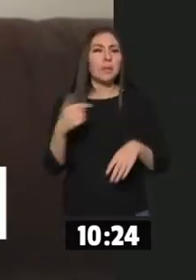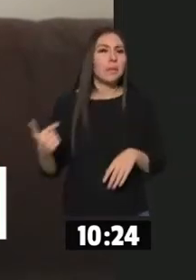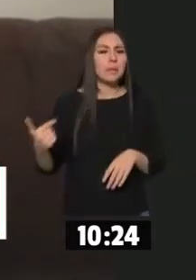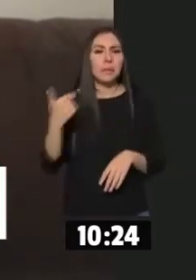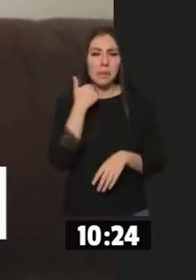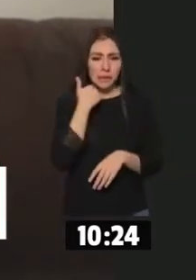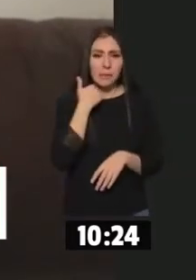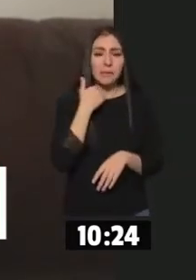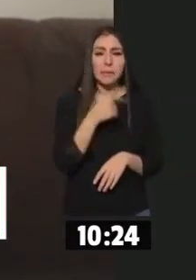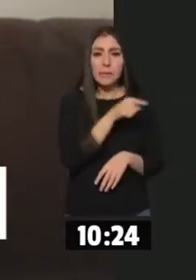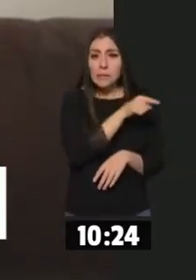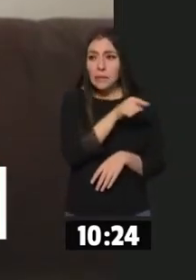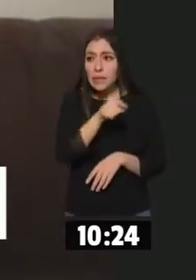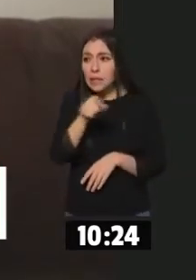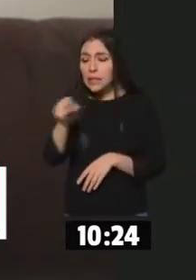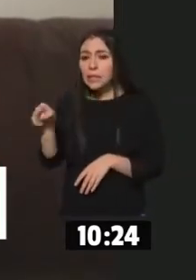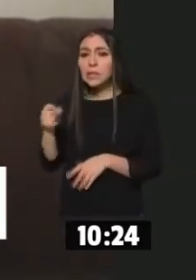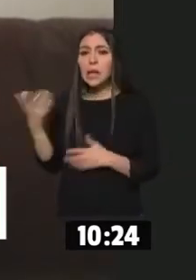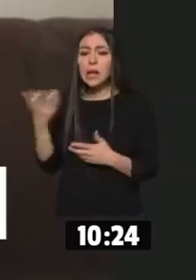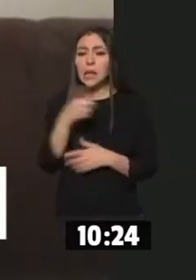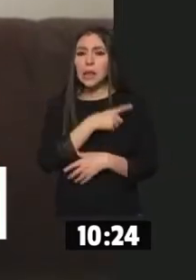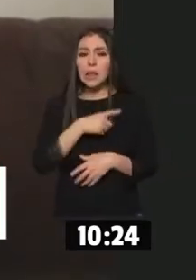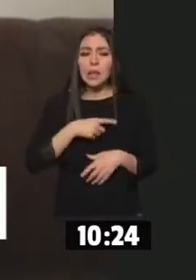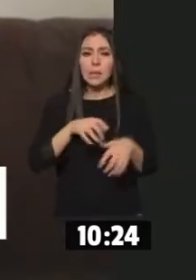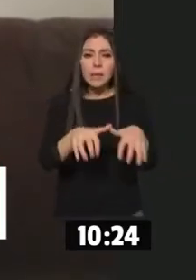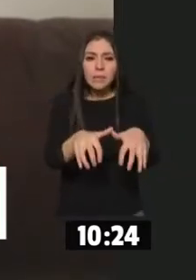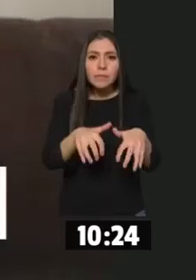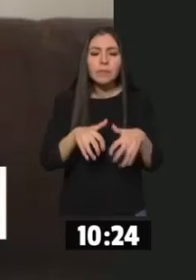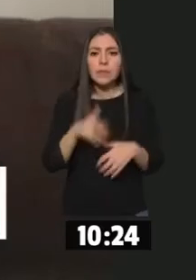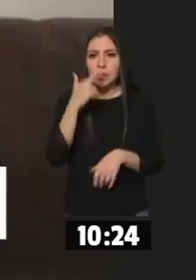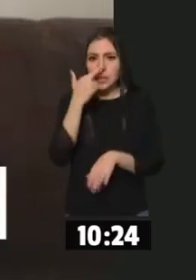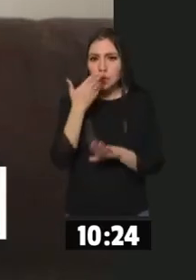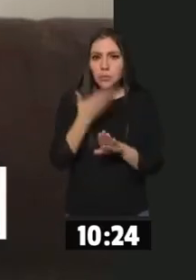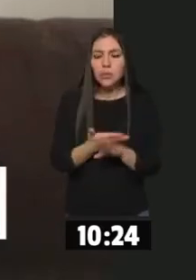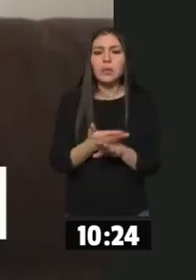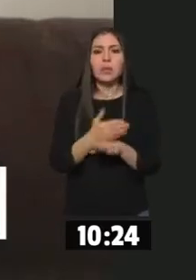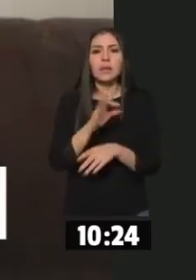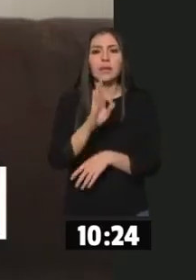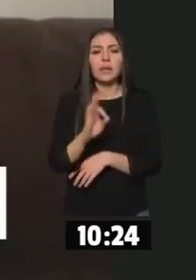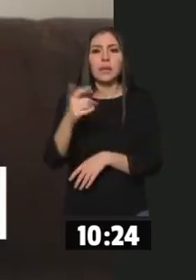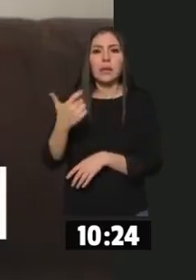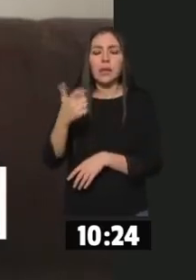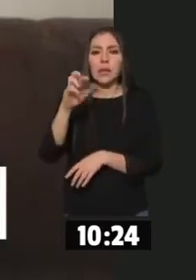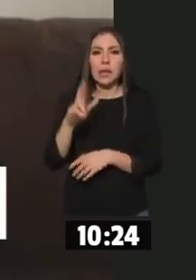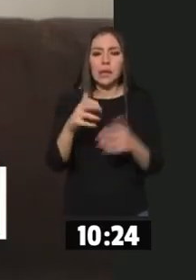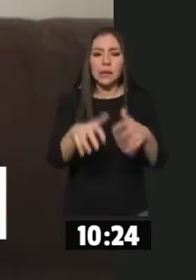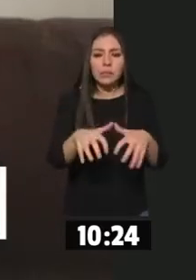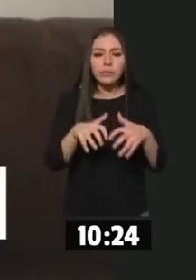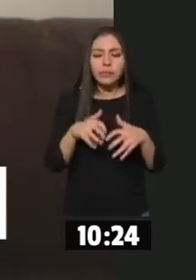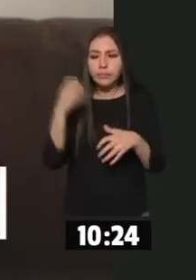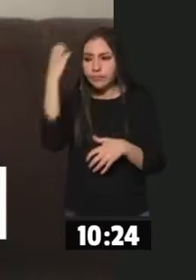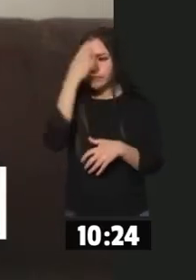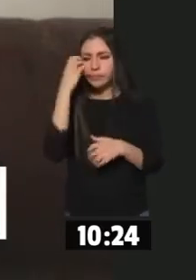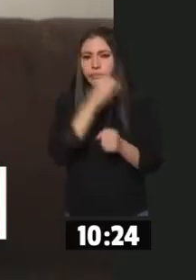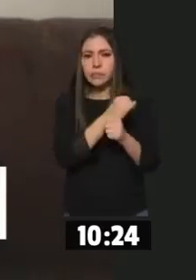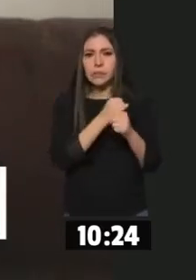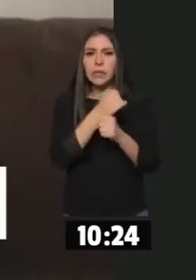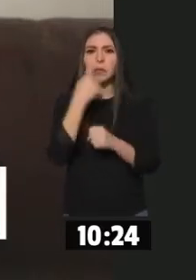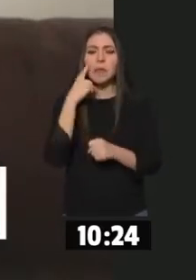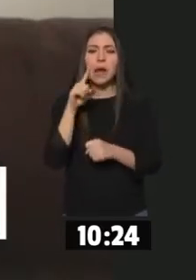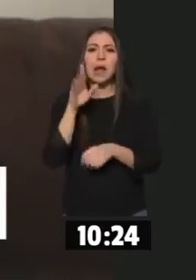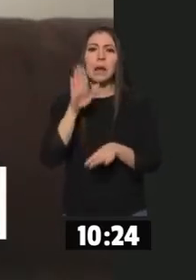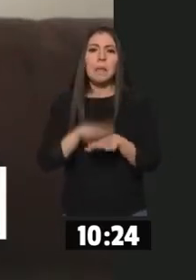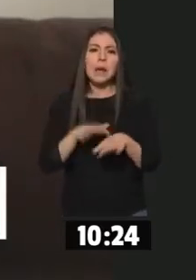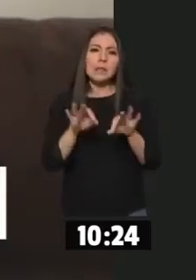esos homicidios sean atraídos por la Fiscalía General de la República, para que los avances pues sean mucho más importantes en